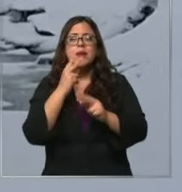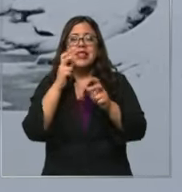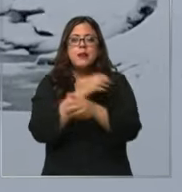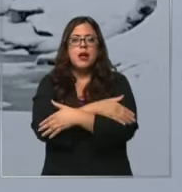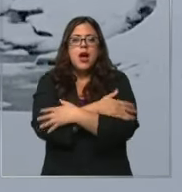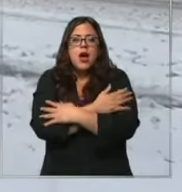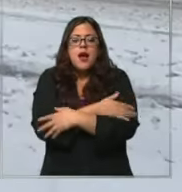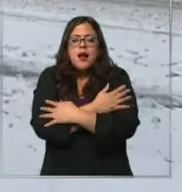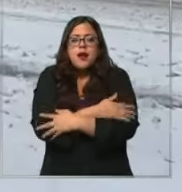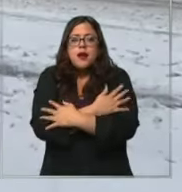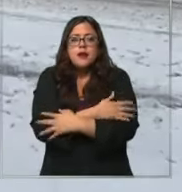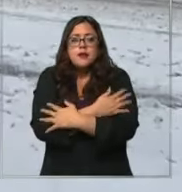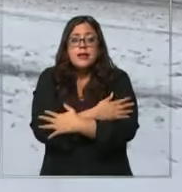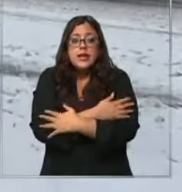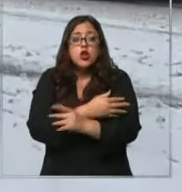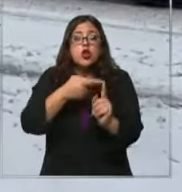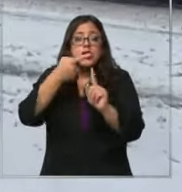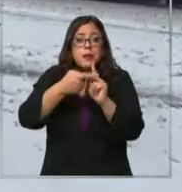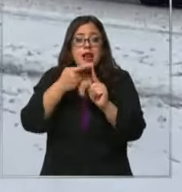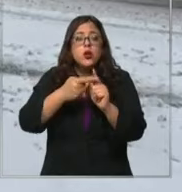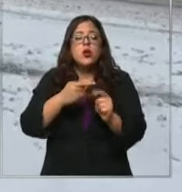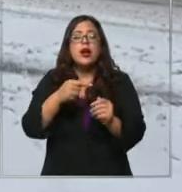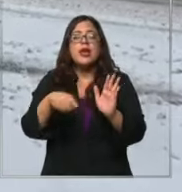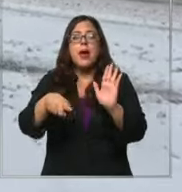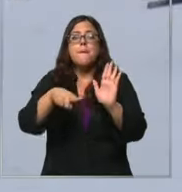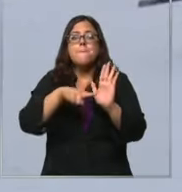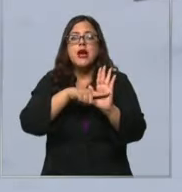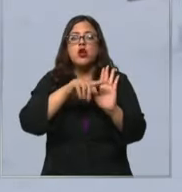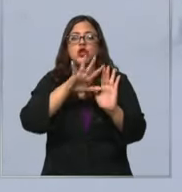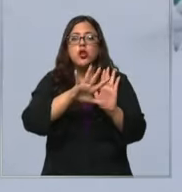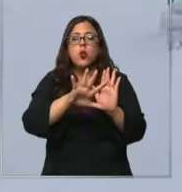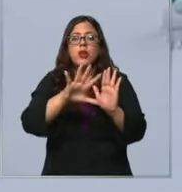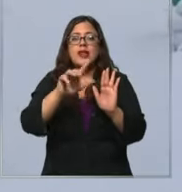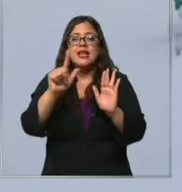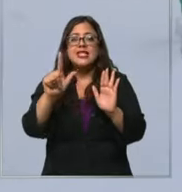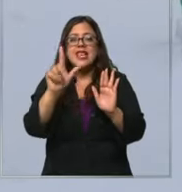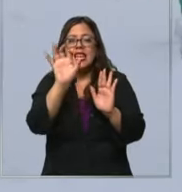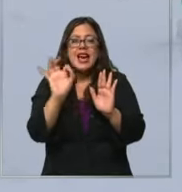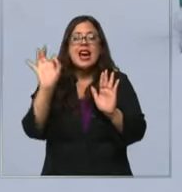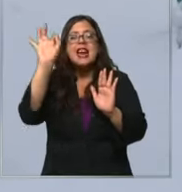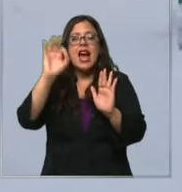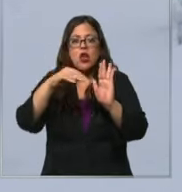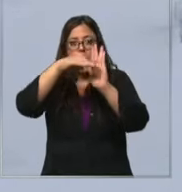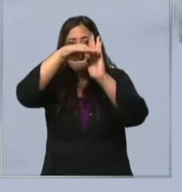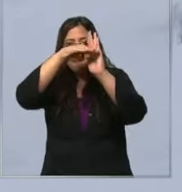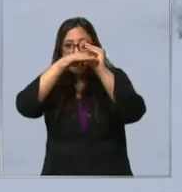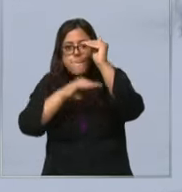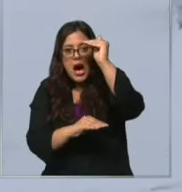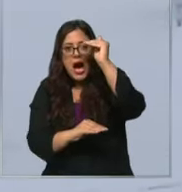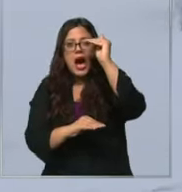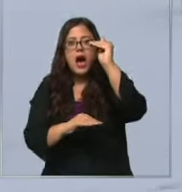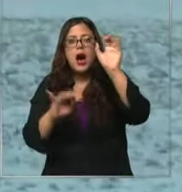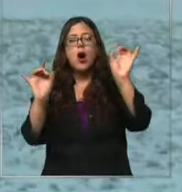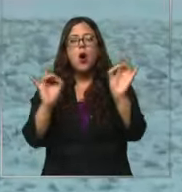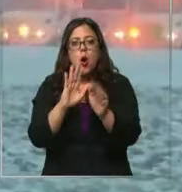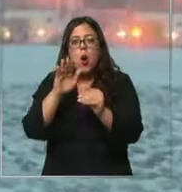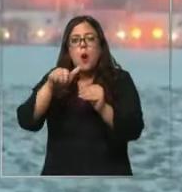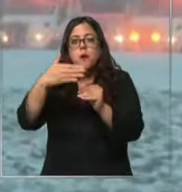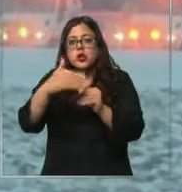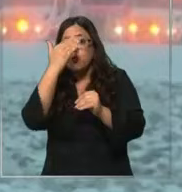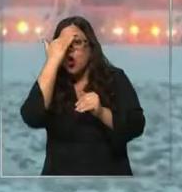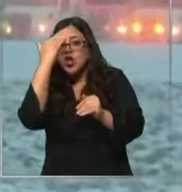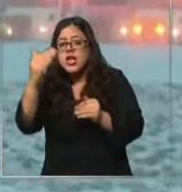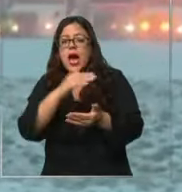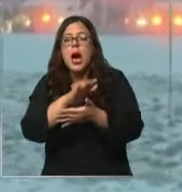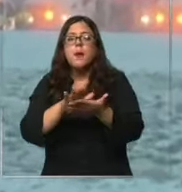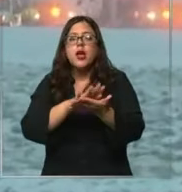sensación térmica, menos 57 grados bajo cero es lo que podría sentirse en los próximos días en estados